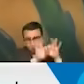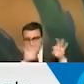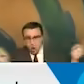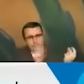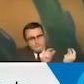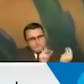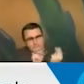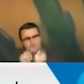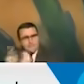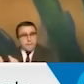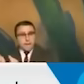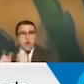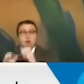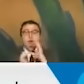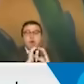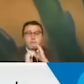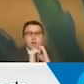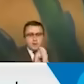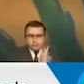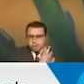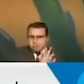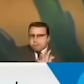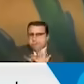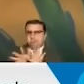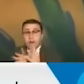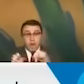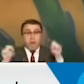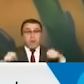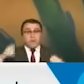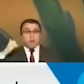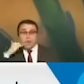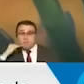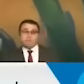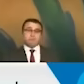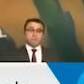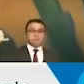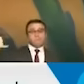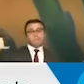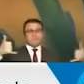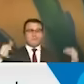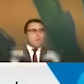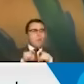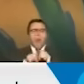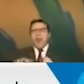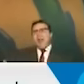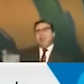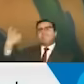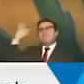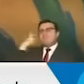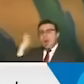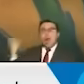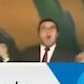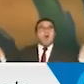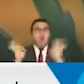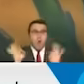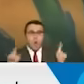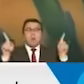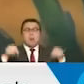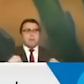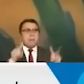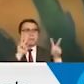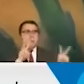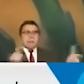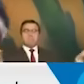comunicación por ahí se pueden hacer llamadas telefónicas como antaño pero también por ahí se puede ver